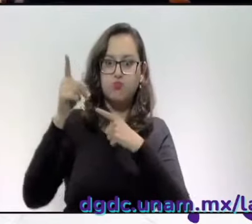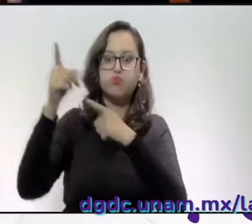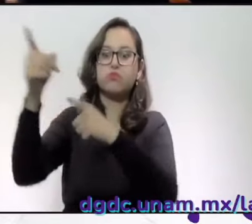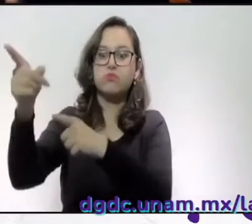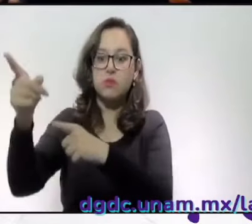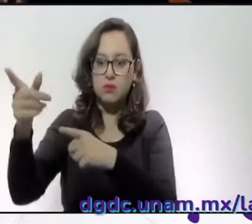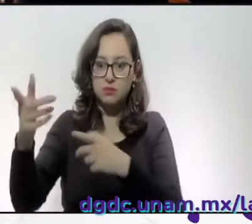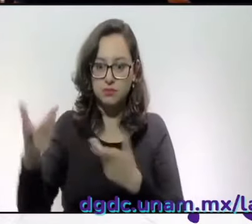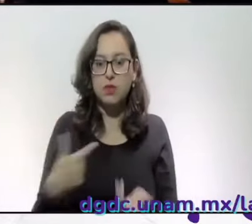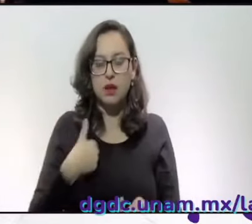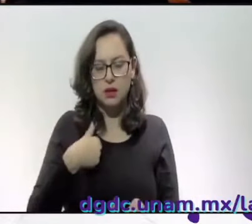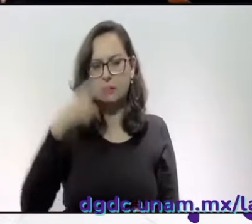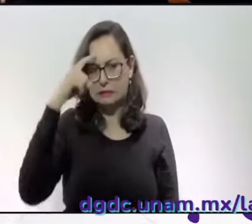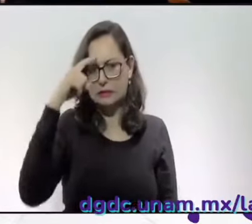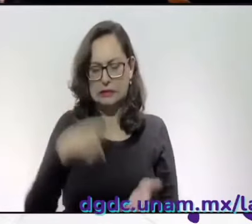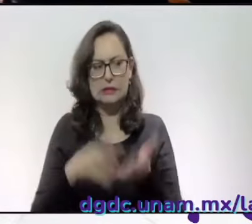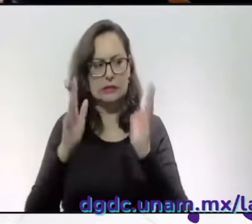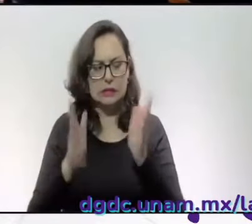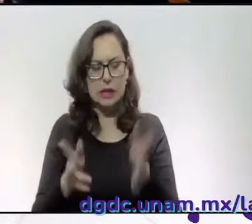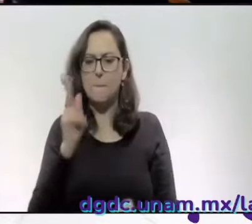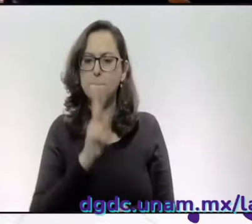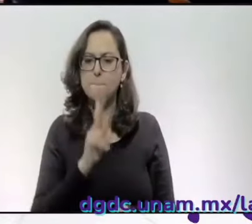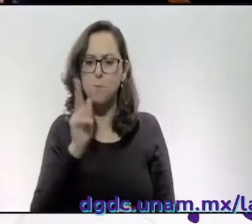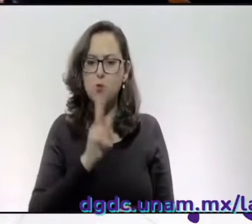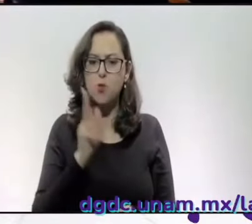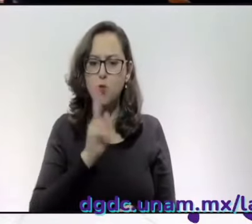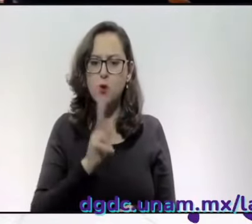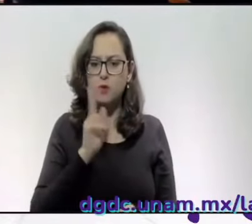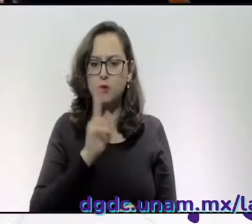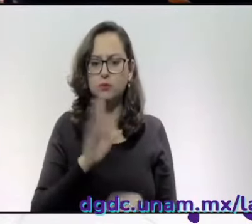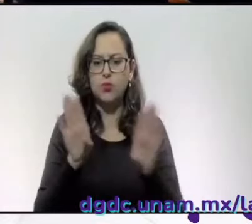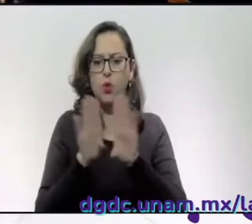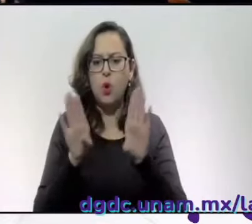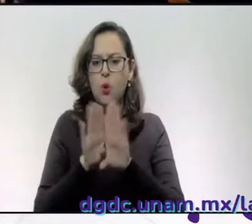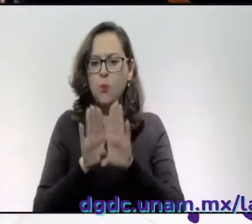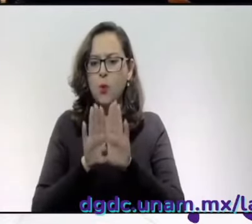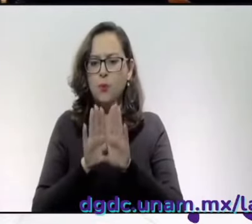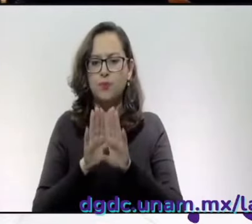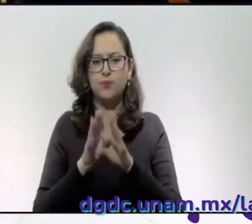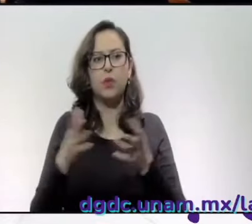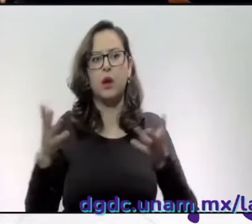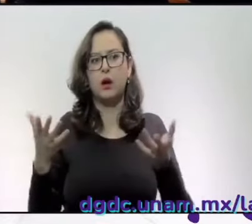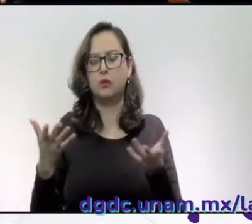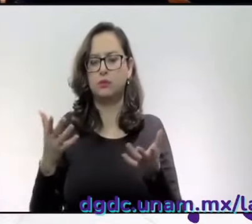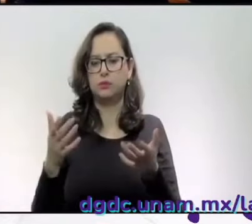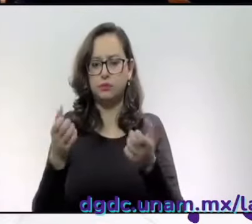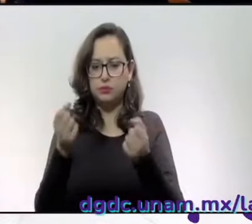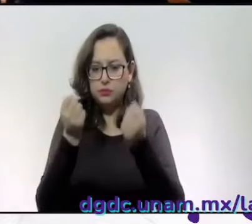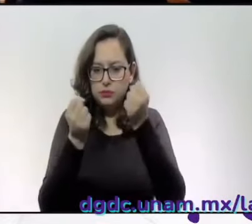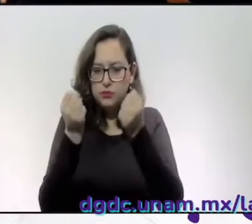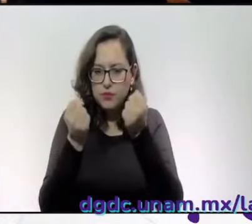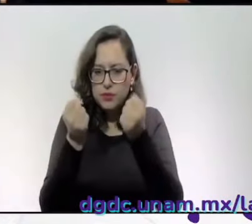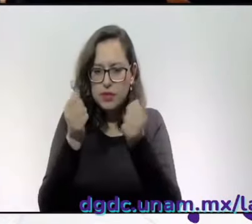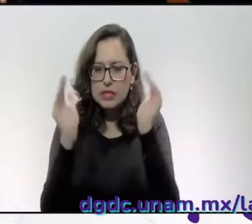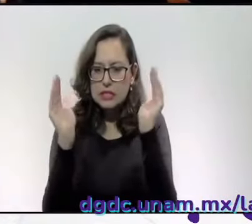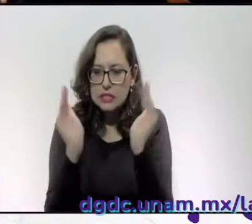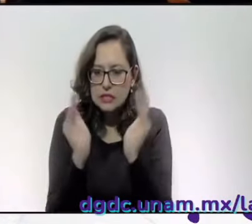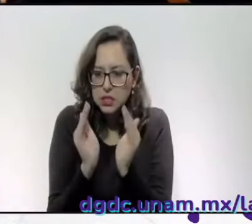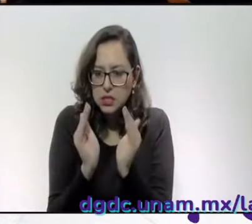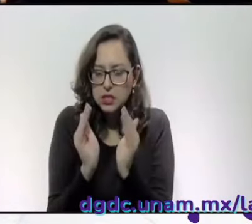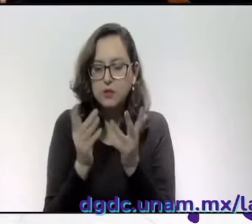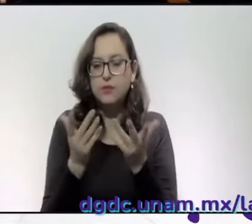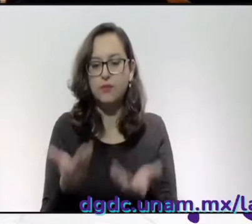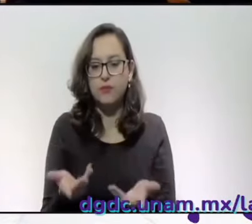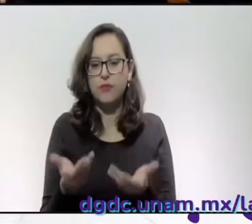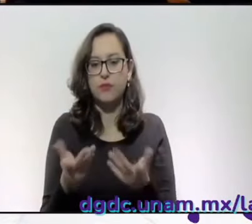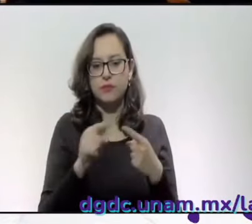unas velas solares para enviar nanonaves a Alpha Centauri. En el proyecto, ¿cómo se llamaba? ¿Starshot